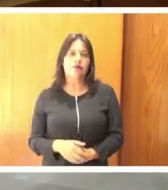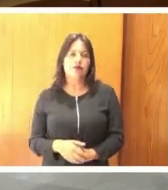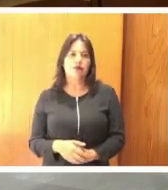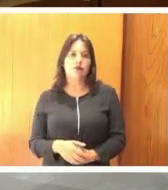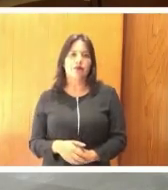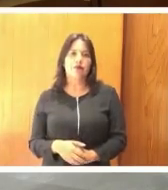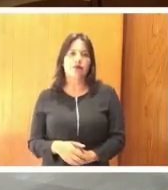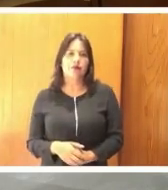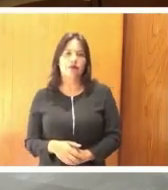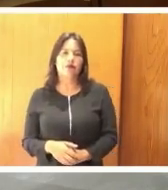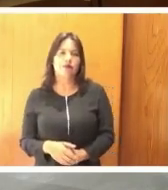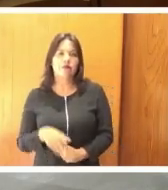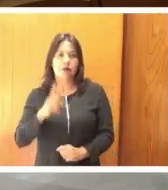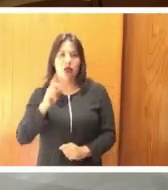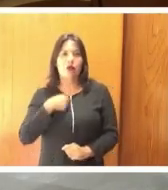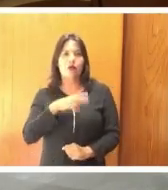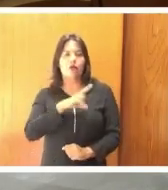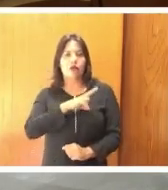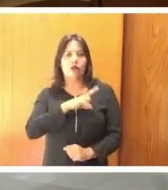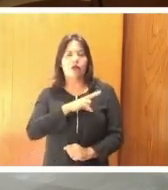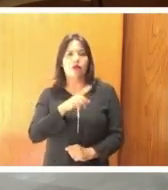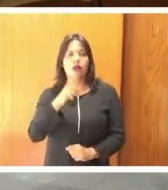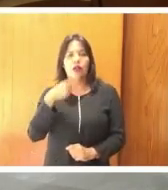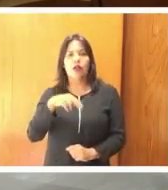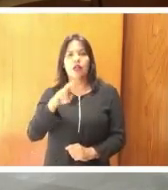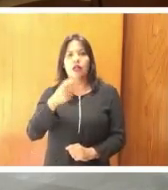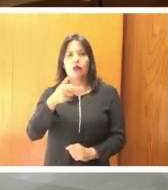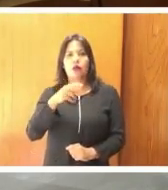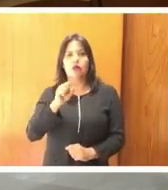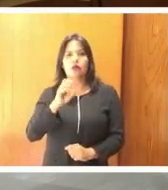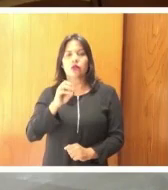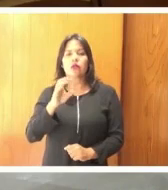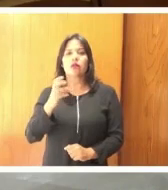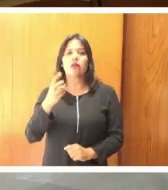voto particular en el recurso